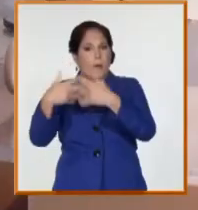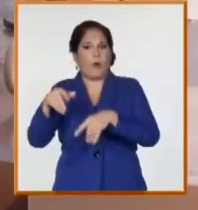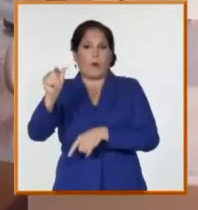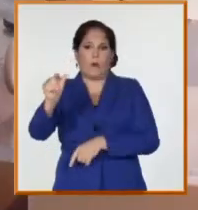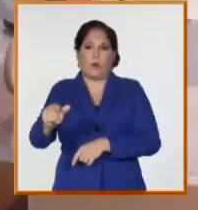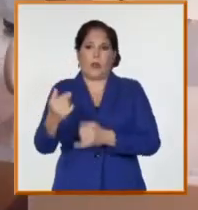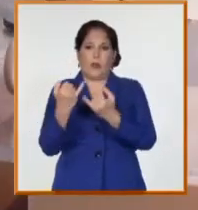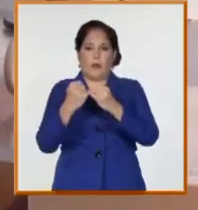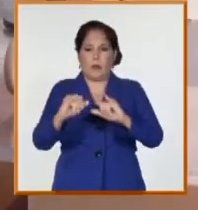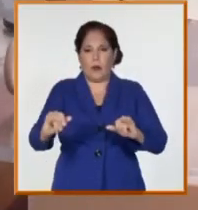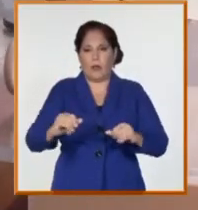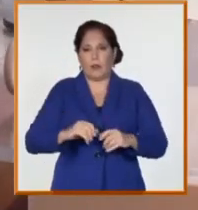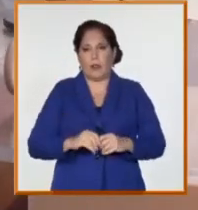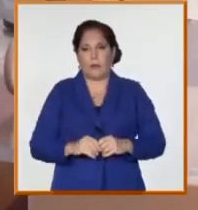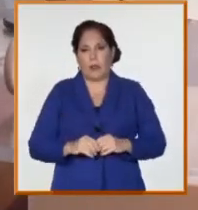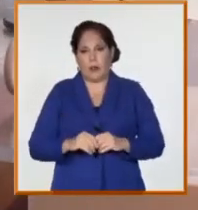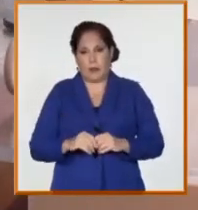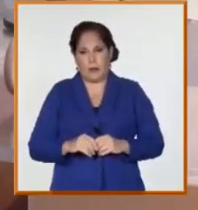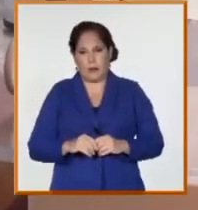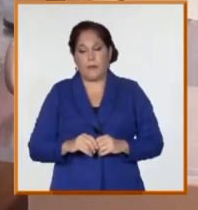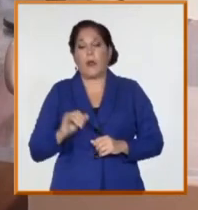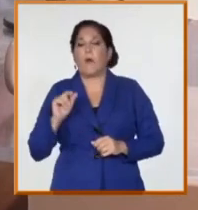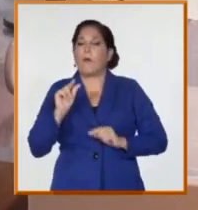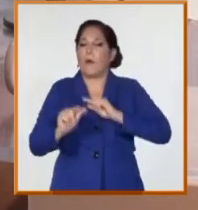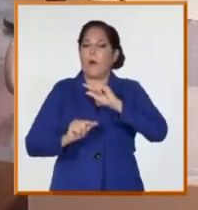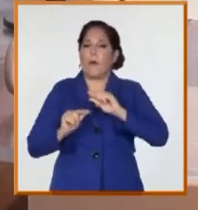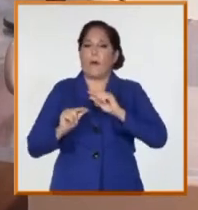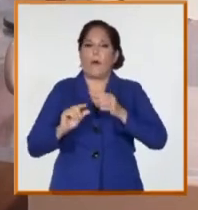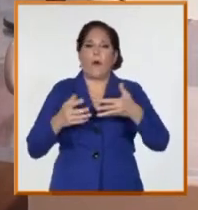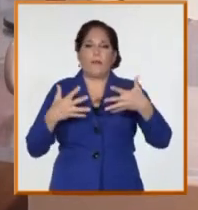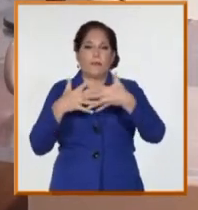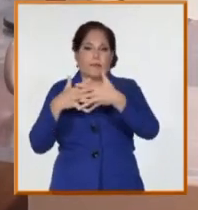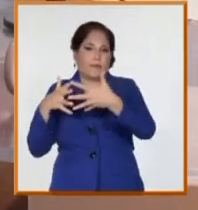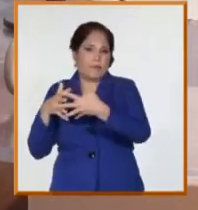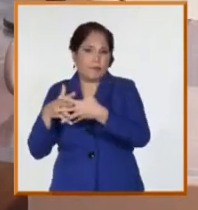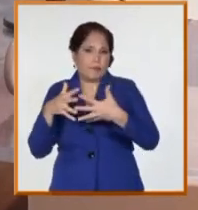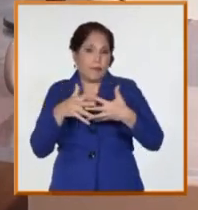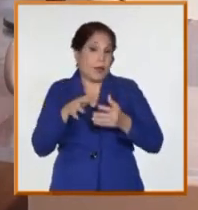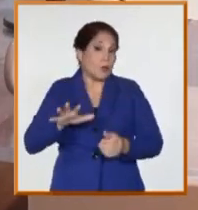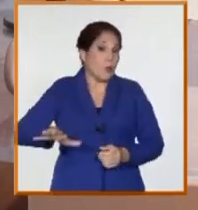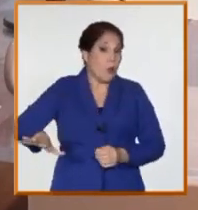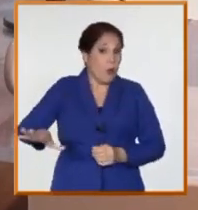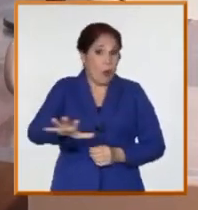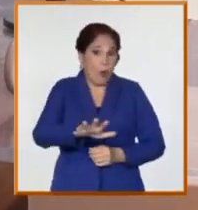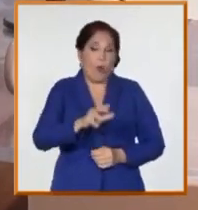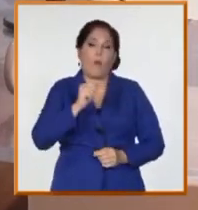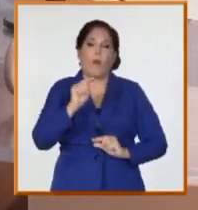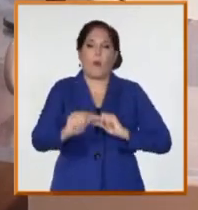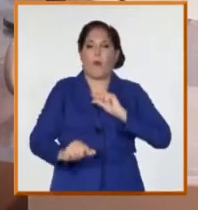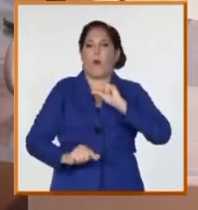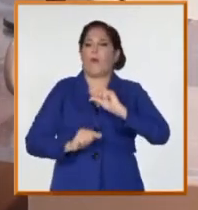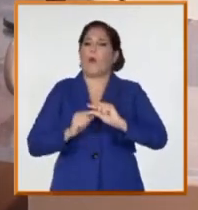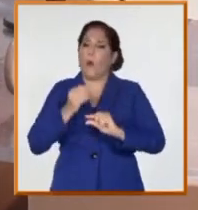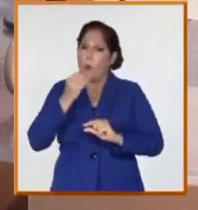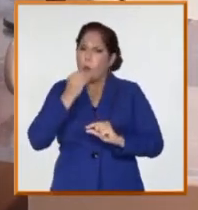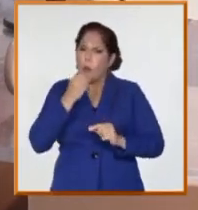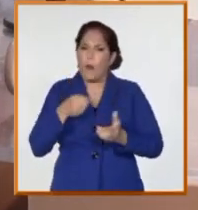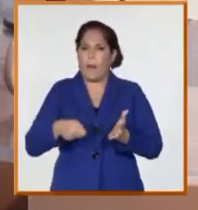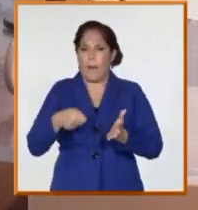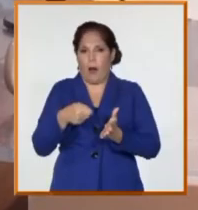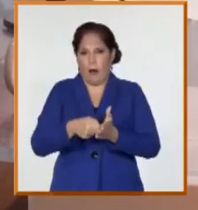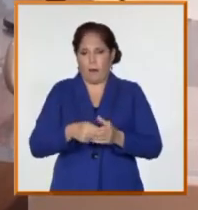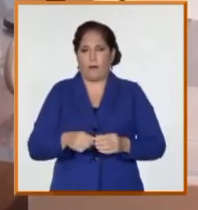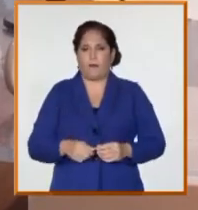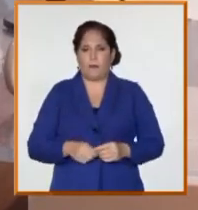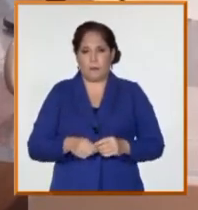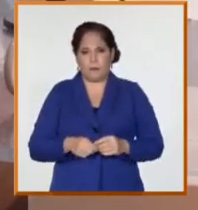productores individuales es decir cómo se ha logrado encadenar eso de manera que todos los actores puedan ir participando de este de este